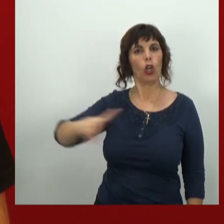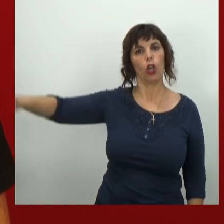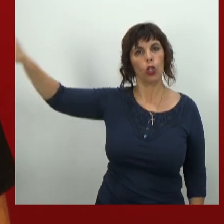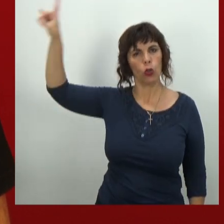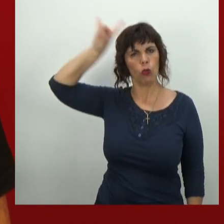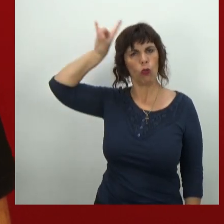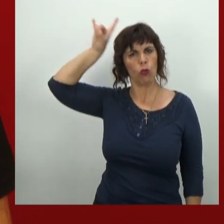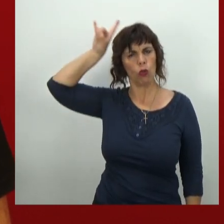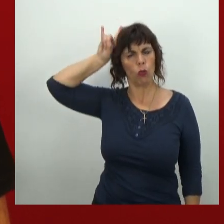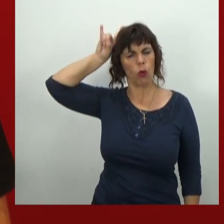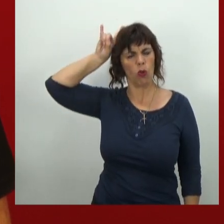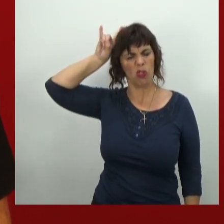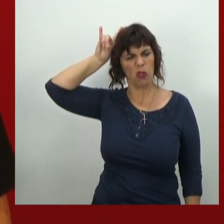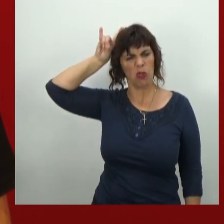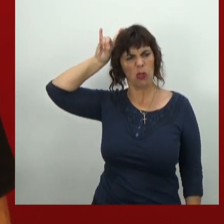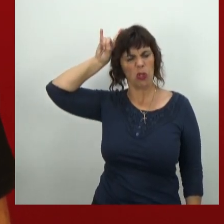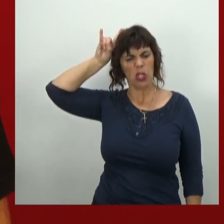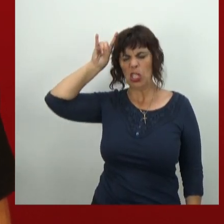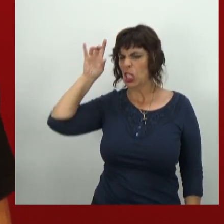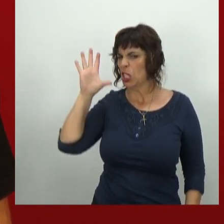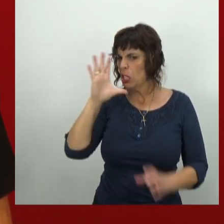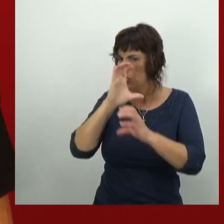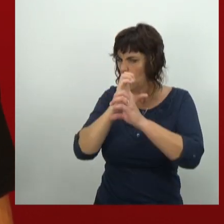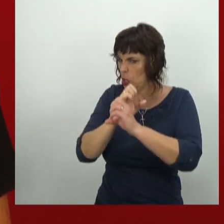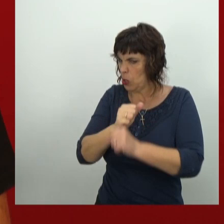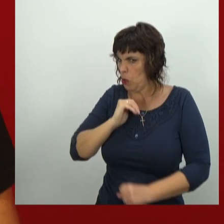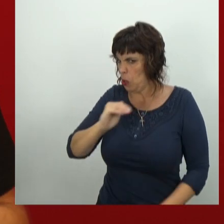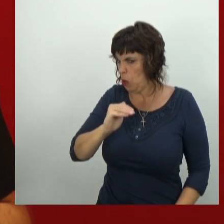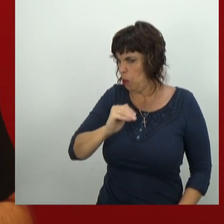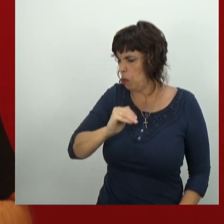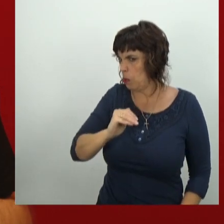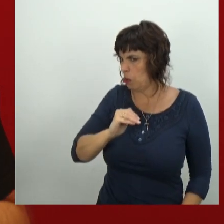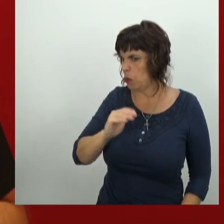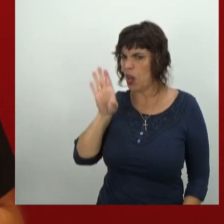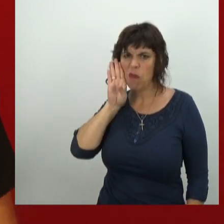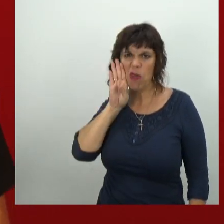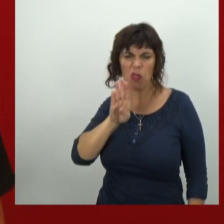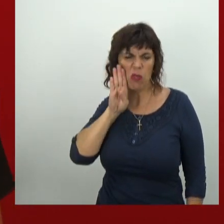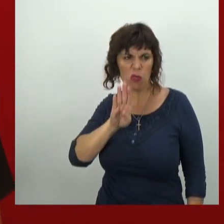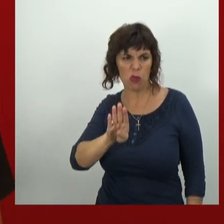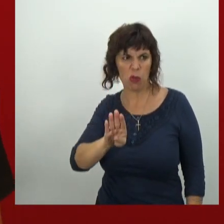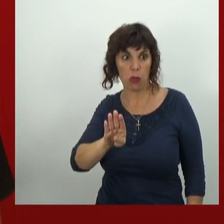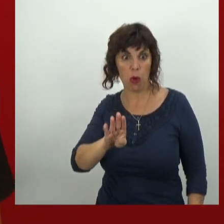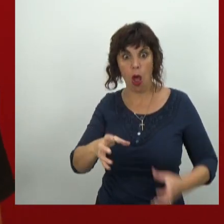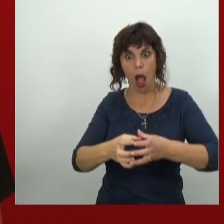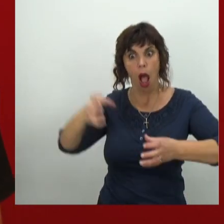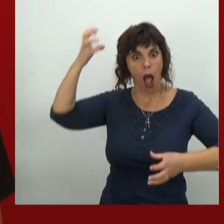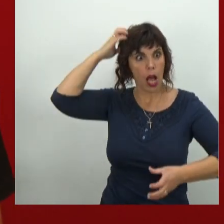oscuro, malvado, perverso, ¿por qué tiene tanto temor al reino de Dios?